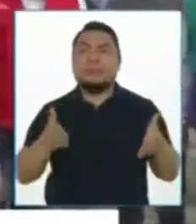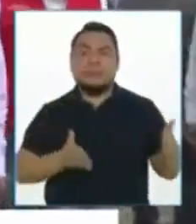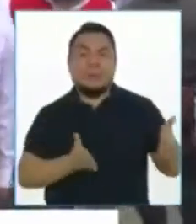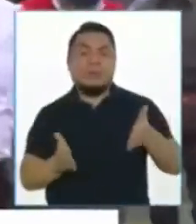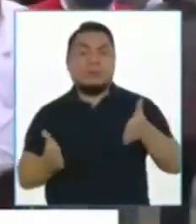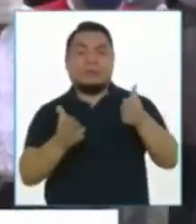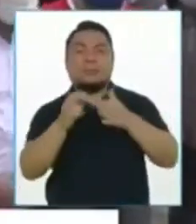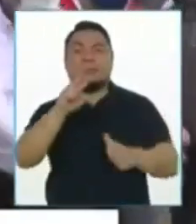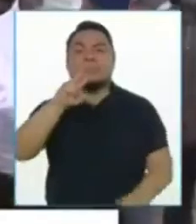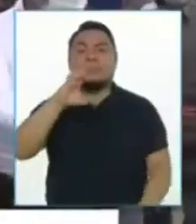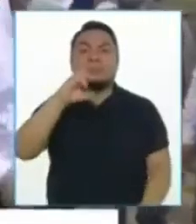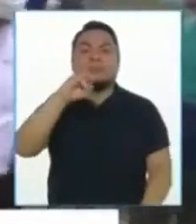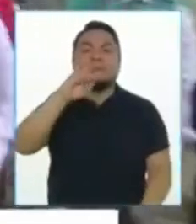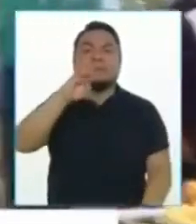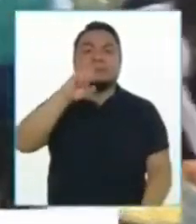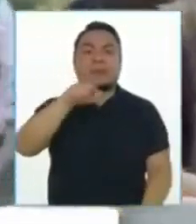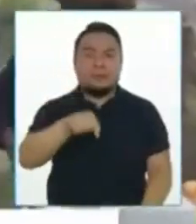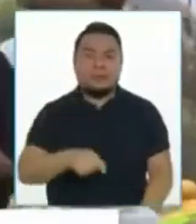camino vecinal